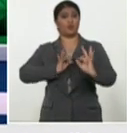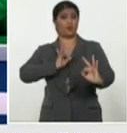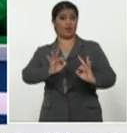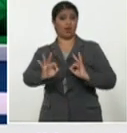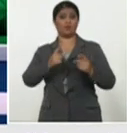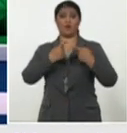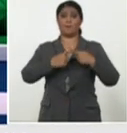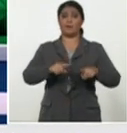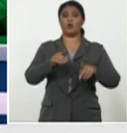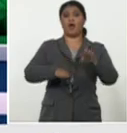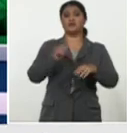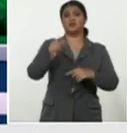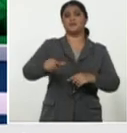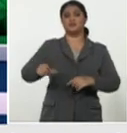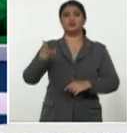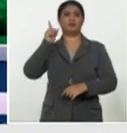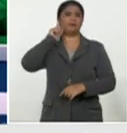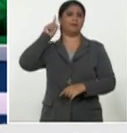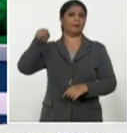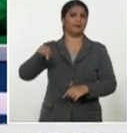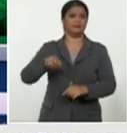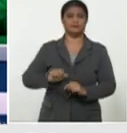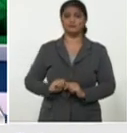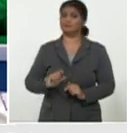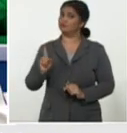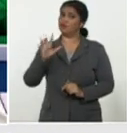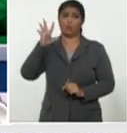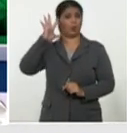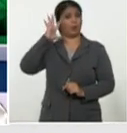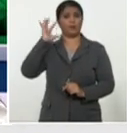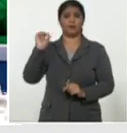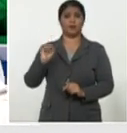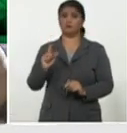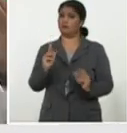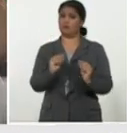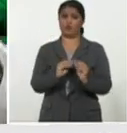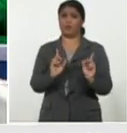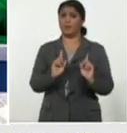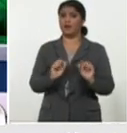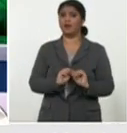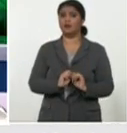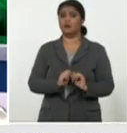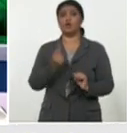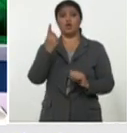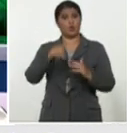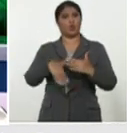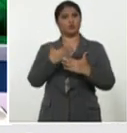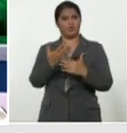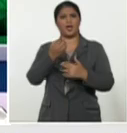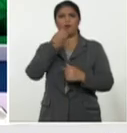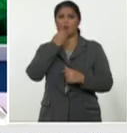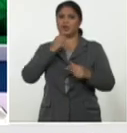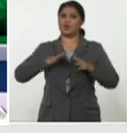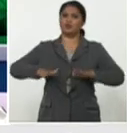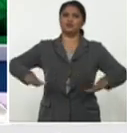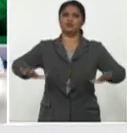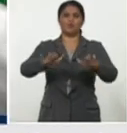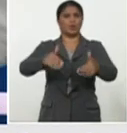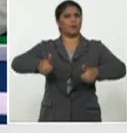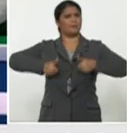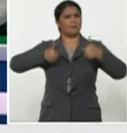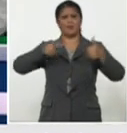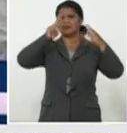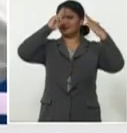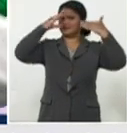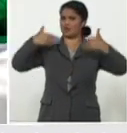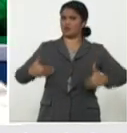seguir incrementándose para que volvamos a estar junto con la aplicación de los candidatos vacunales y en